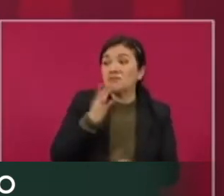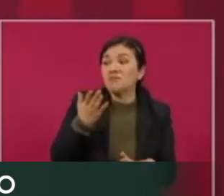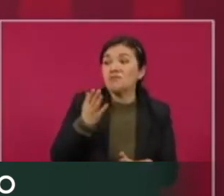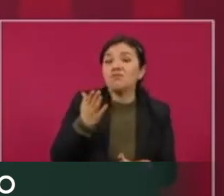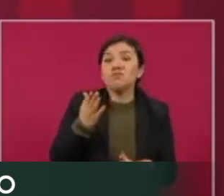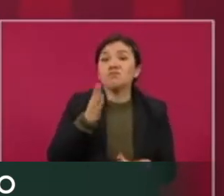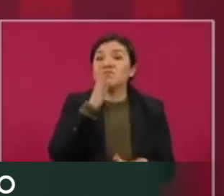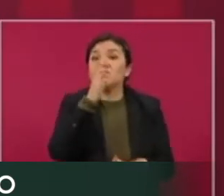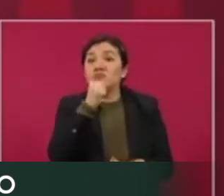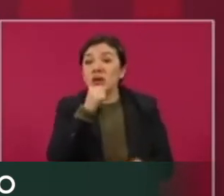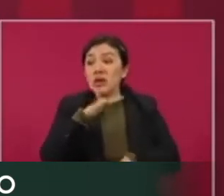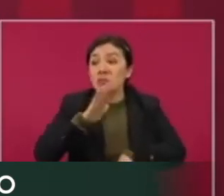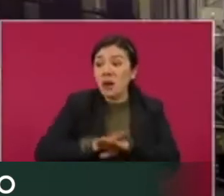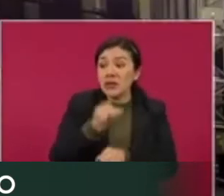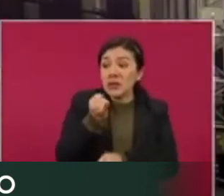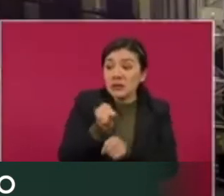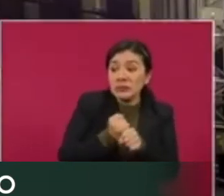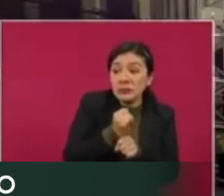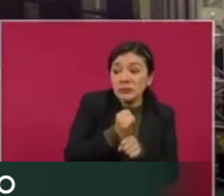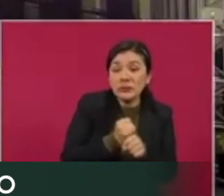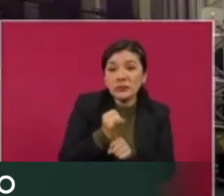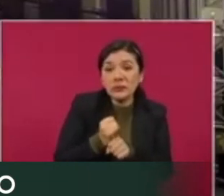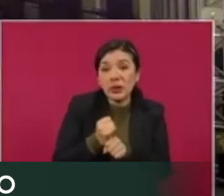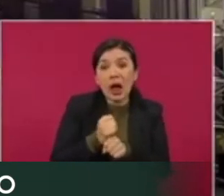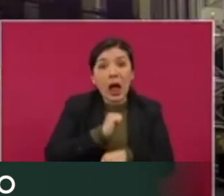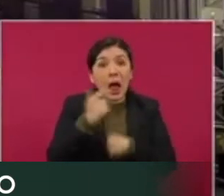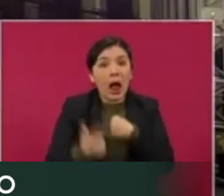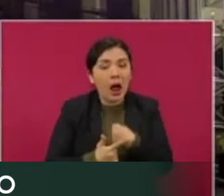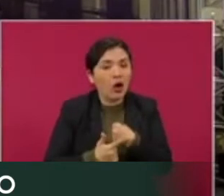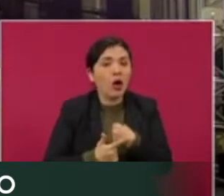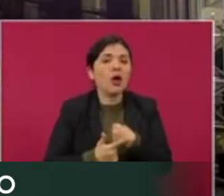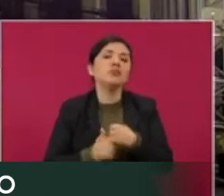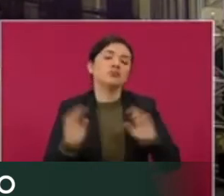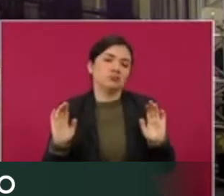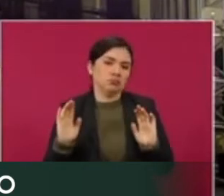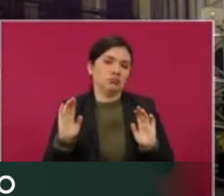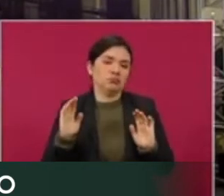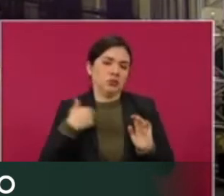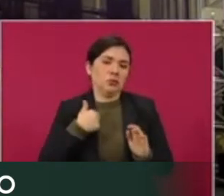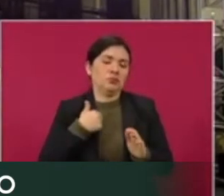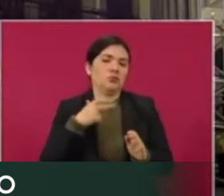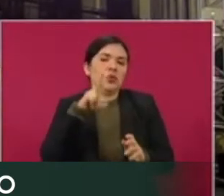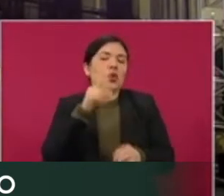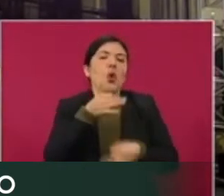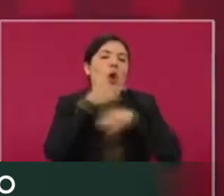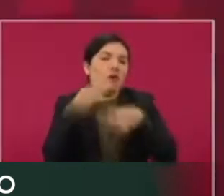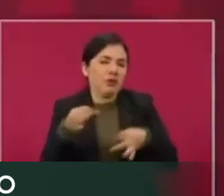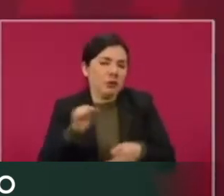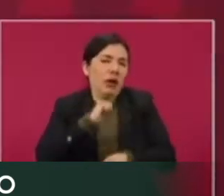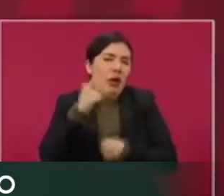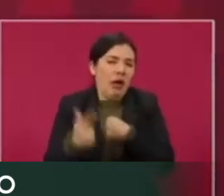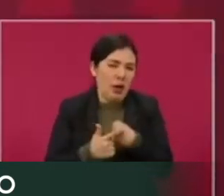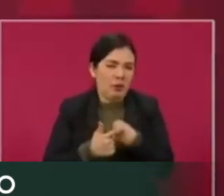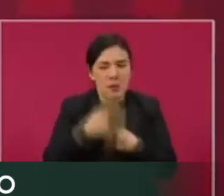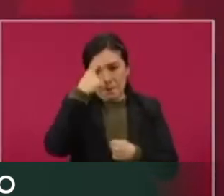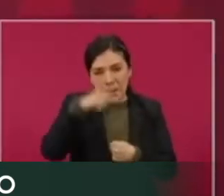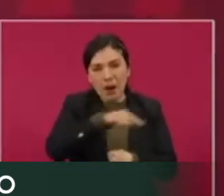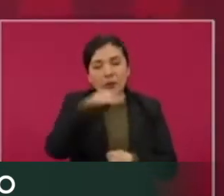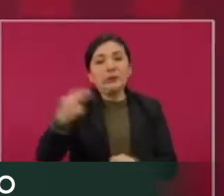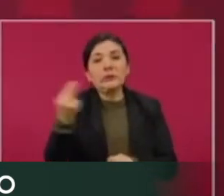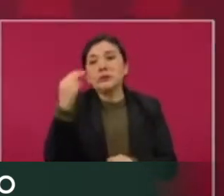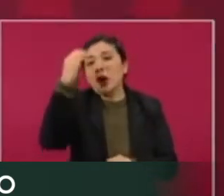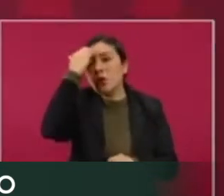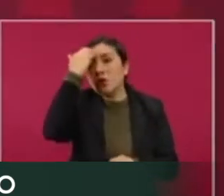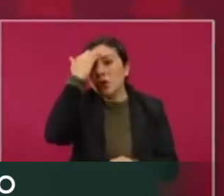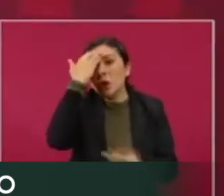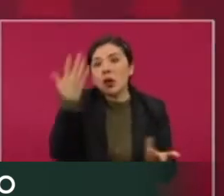autoridad determinará si llama al exgobernador Jaime Bonilla, con quien la periodista Maldonado sostuvo un litigio laboral que ganó. López Obrador llamó